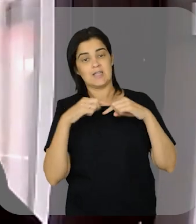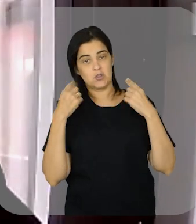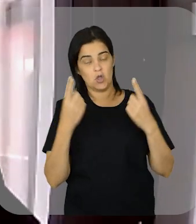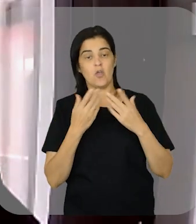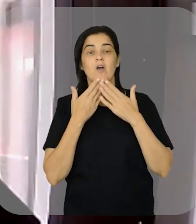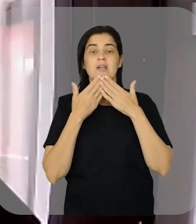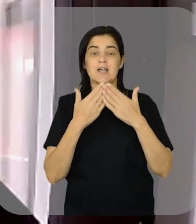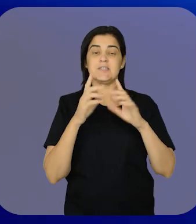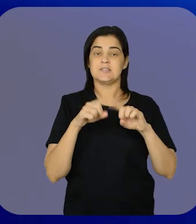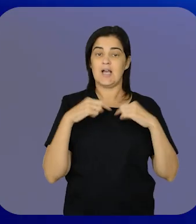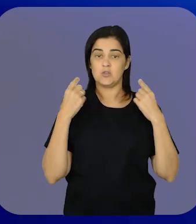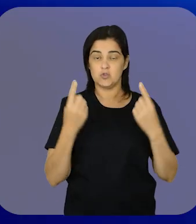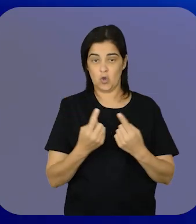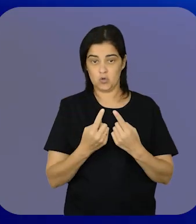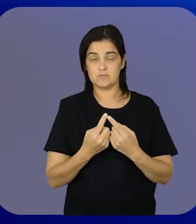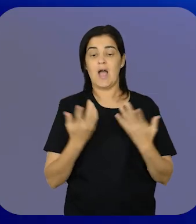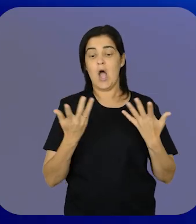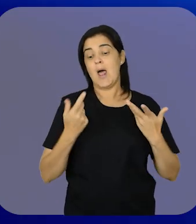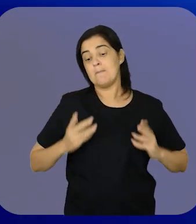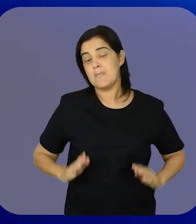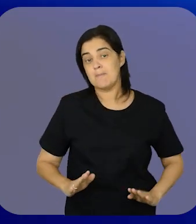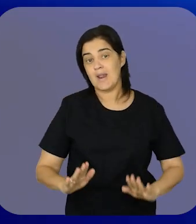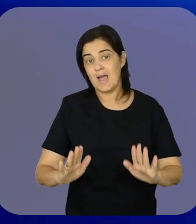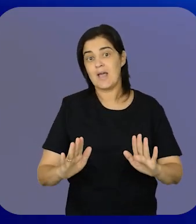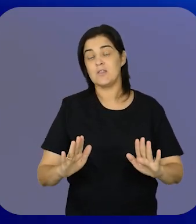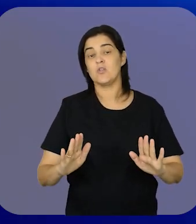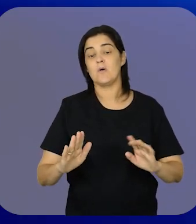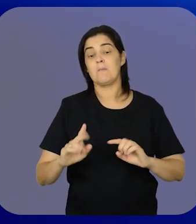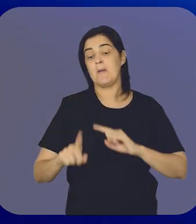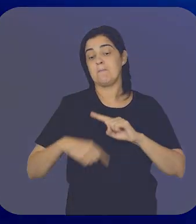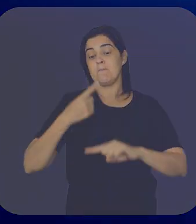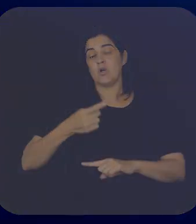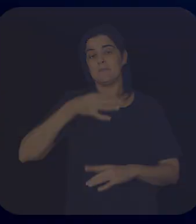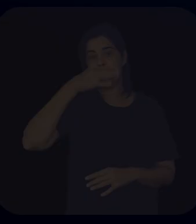Muchas gracias a todos. Vamos preparándonos para la Gracias. siguiente exposición.